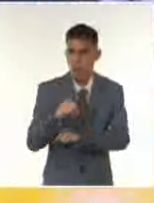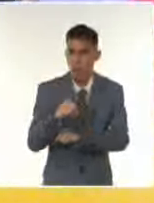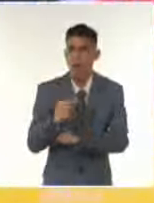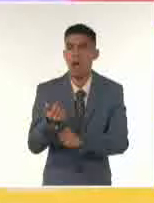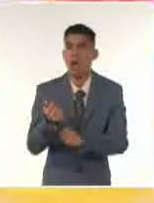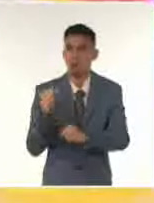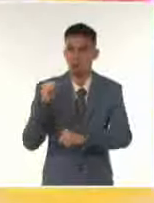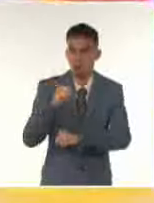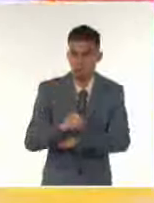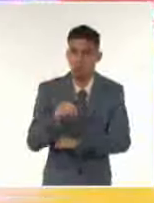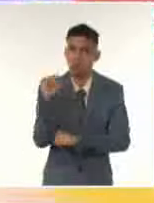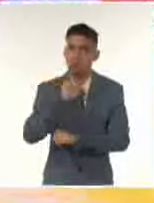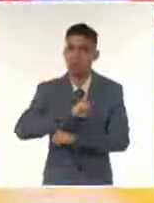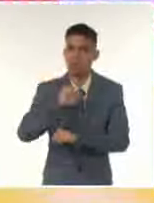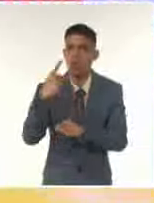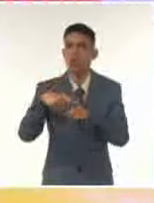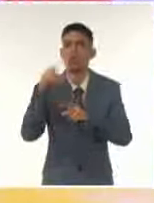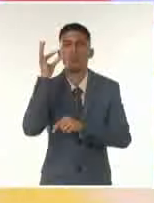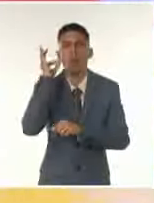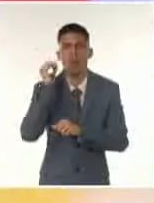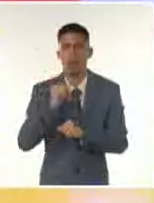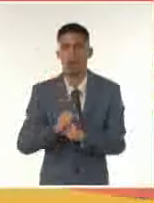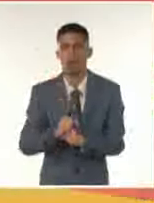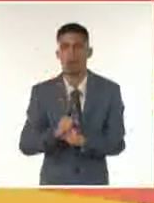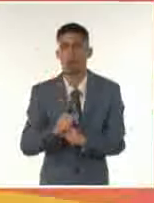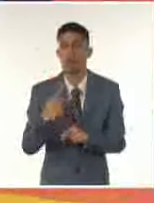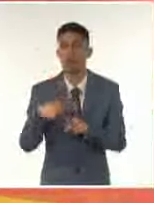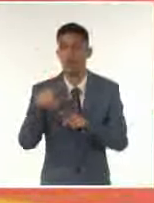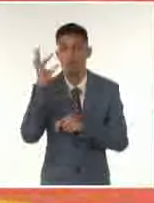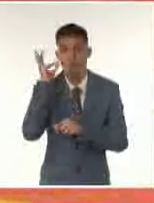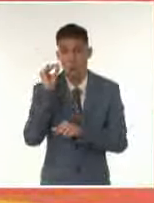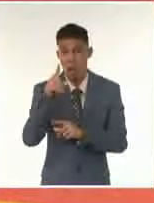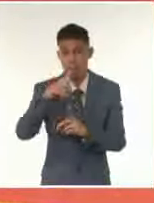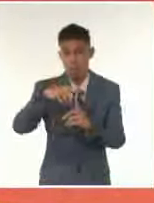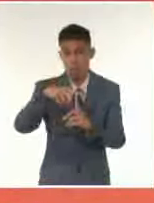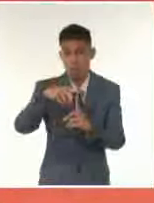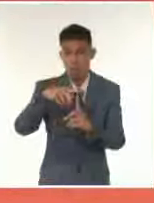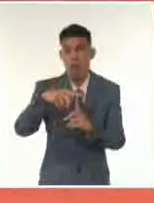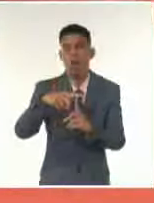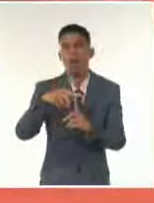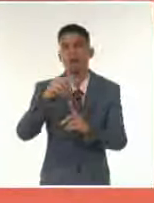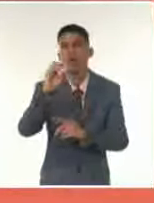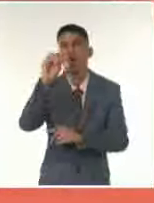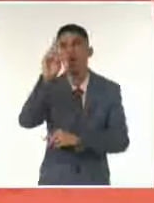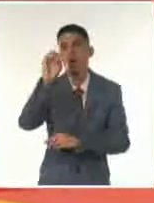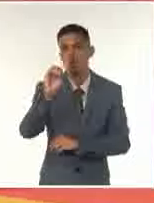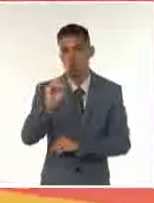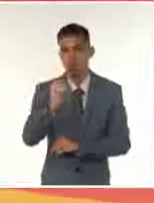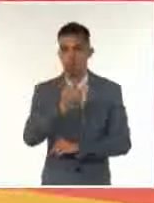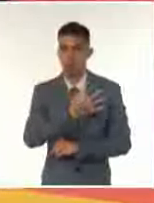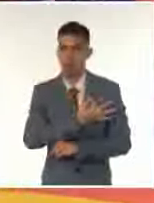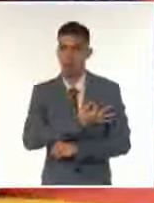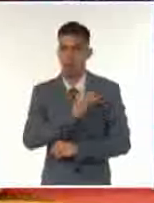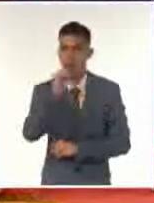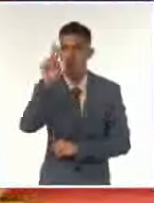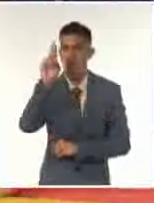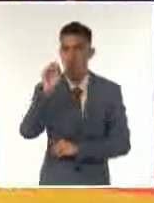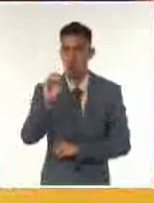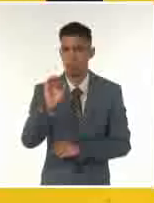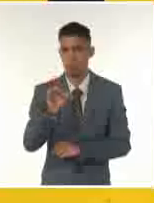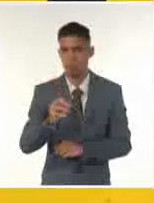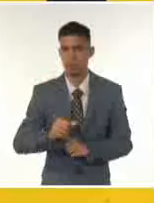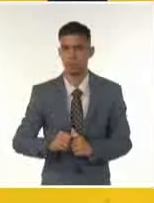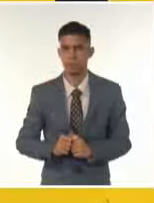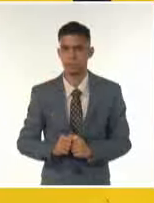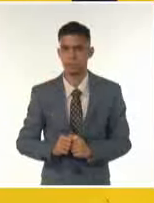kg a leyanis Batista en tanto alian carbonel de las tunas se llevó el oro en 52 al superar a la puertorriqueña francina Echevarría